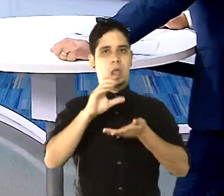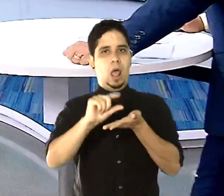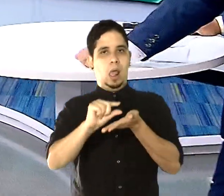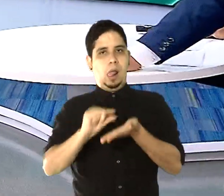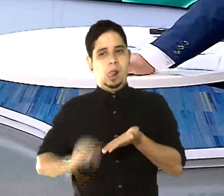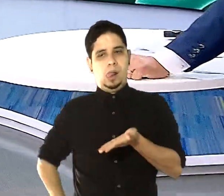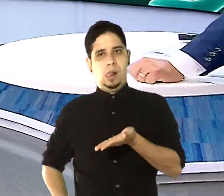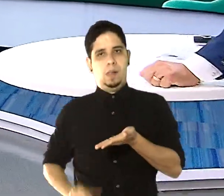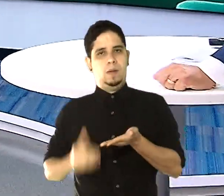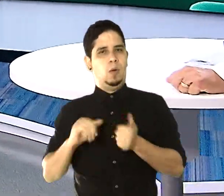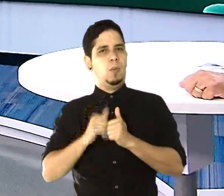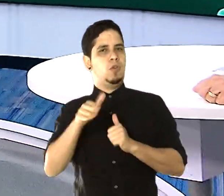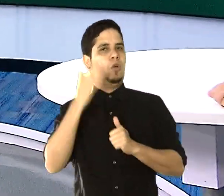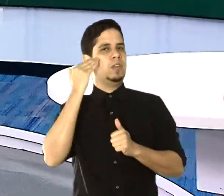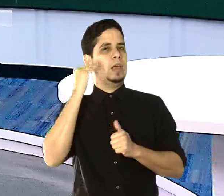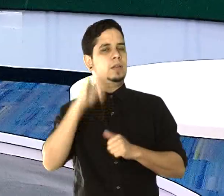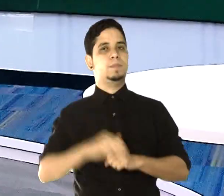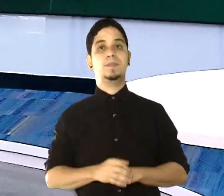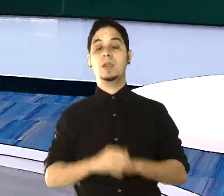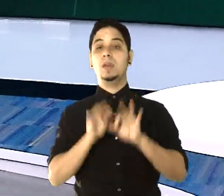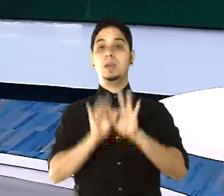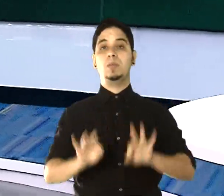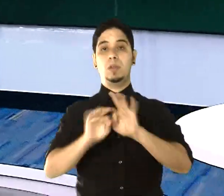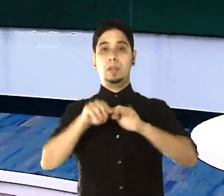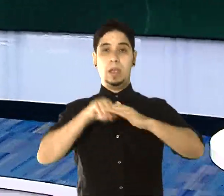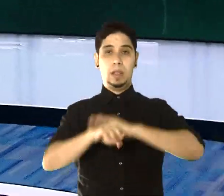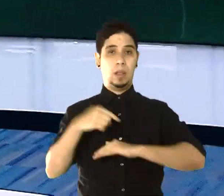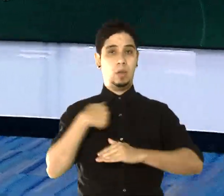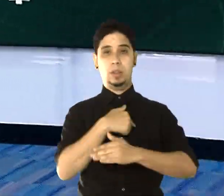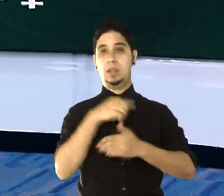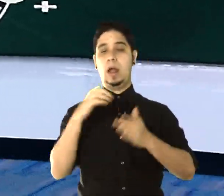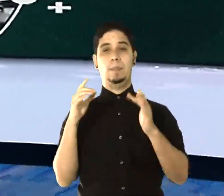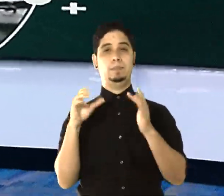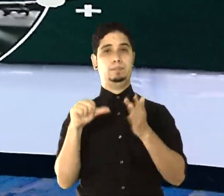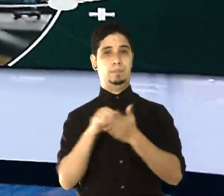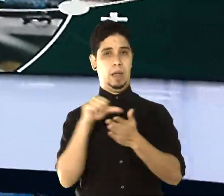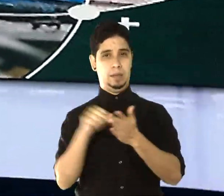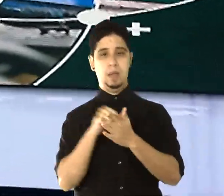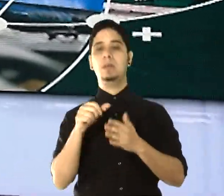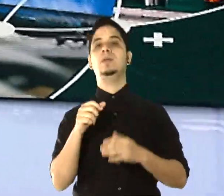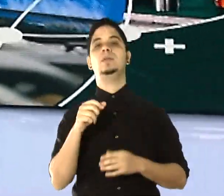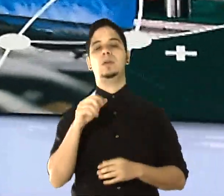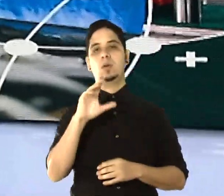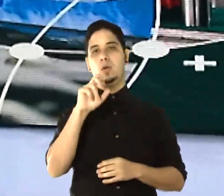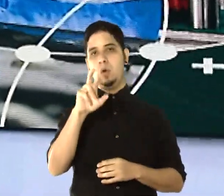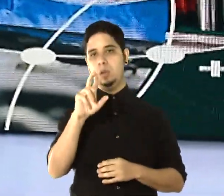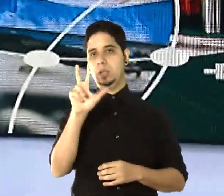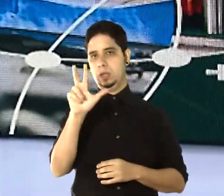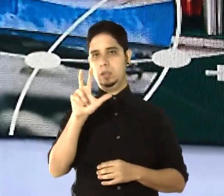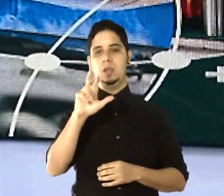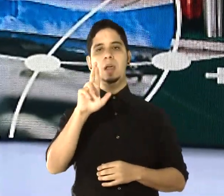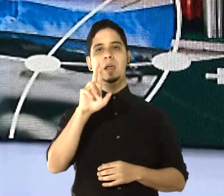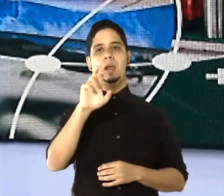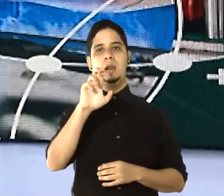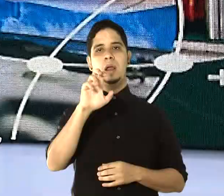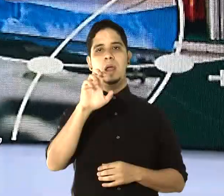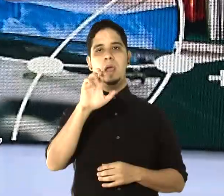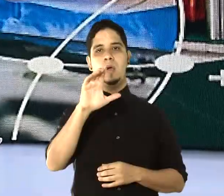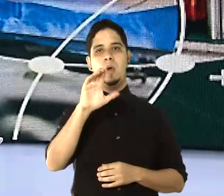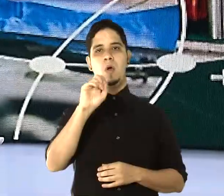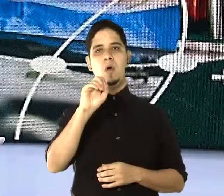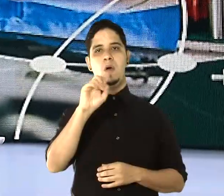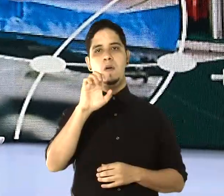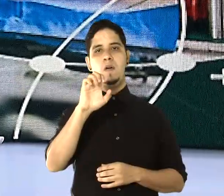primero que puedo exhortar es que visite nuestra página cibernética, el portal de transparencia del COR3, recovery.pr.